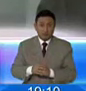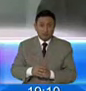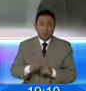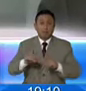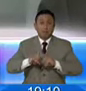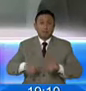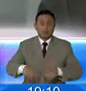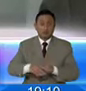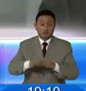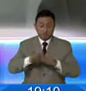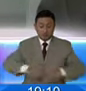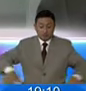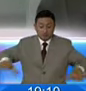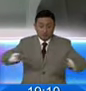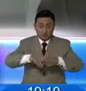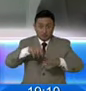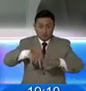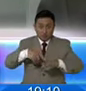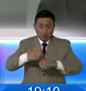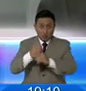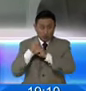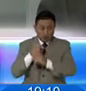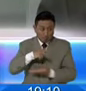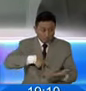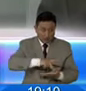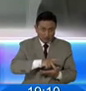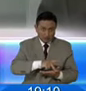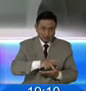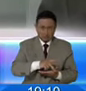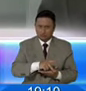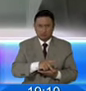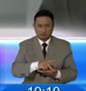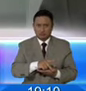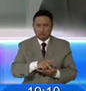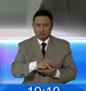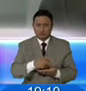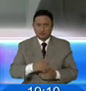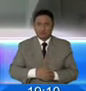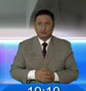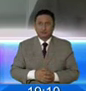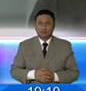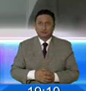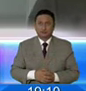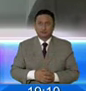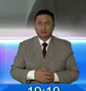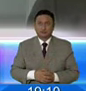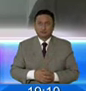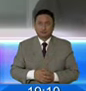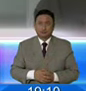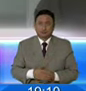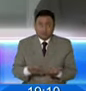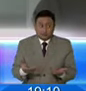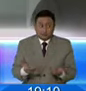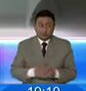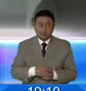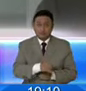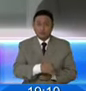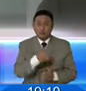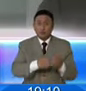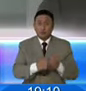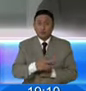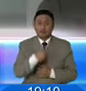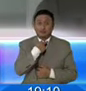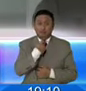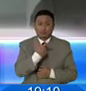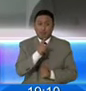el Estado no está obligado a pagarles la compensación establecida en la ley. Entonces, es un perjuicio enorme